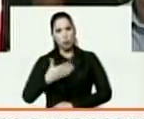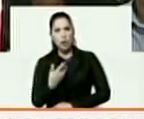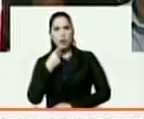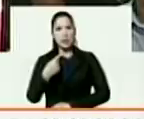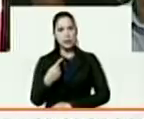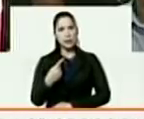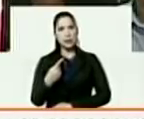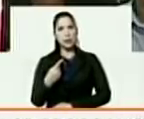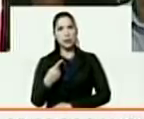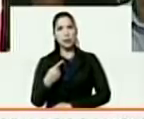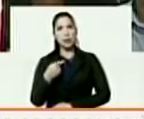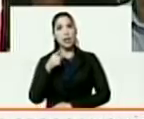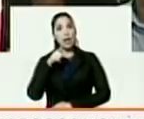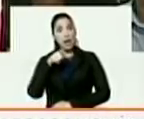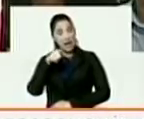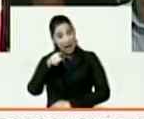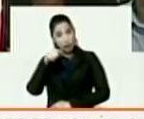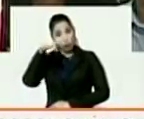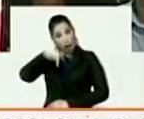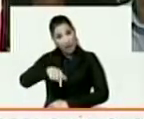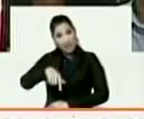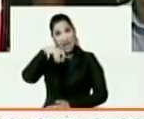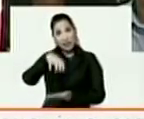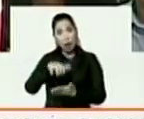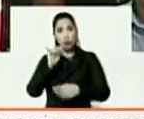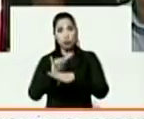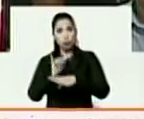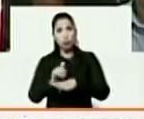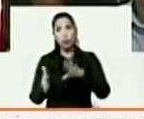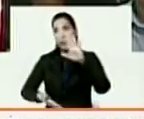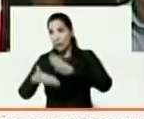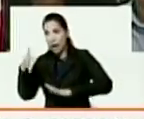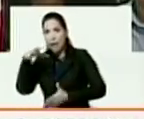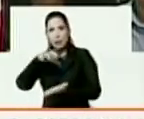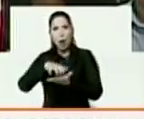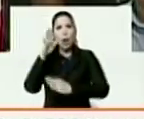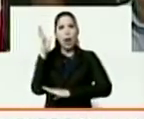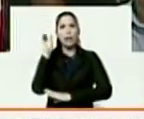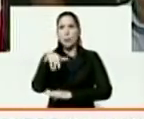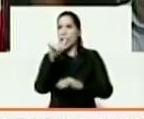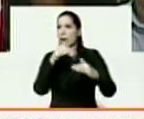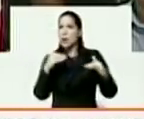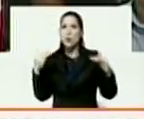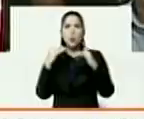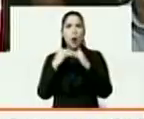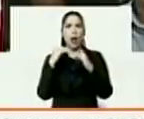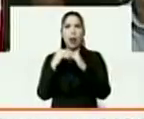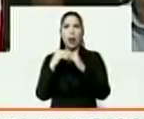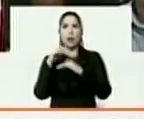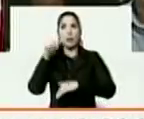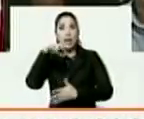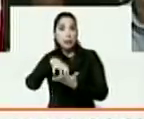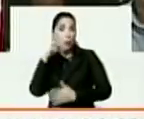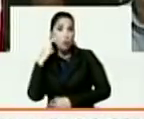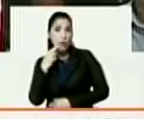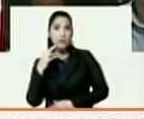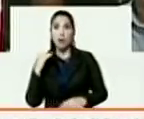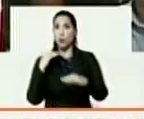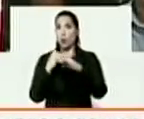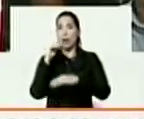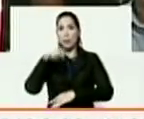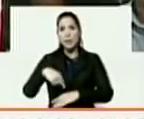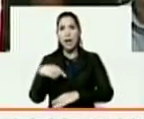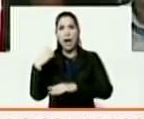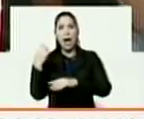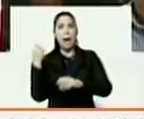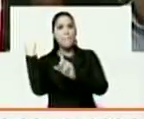carmen que eso es aquí en sucre pero si te vas al estado lara es igualito si te vas al estado bolívar es igualito si te vas a más zonas